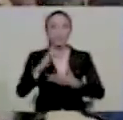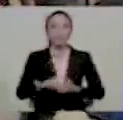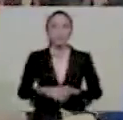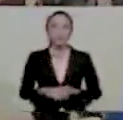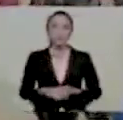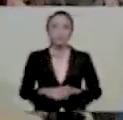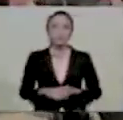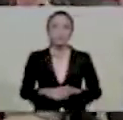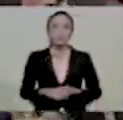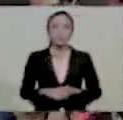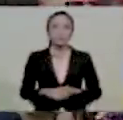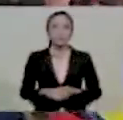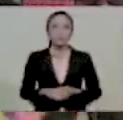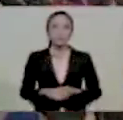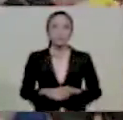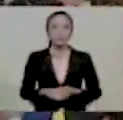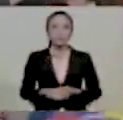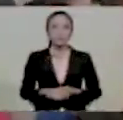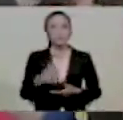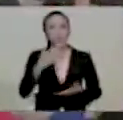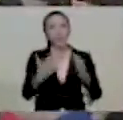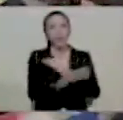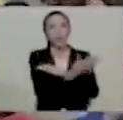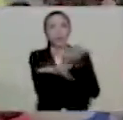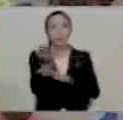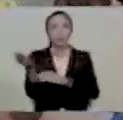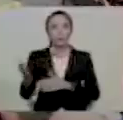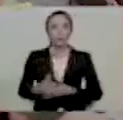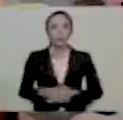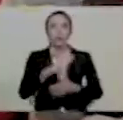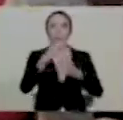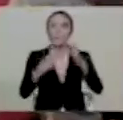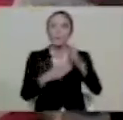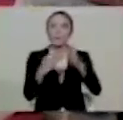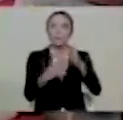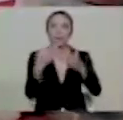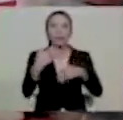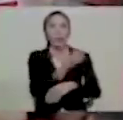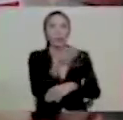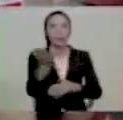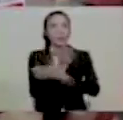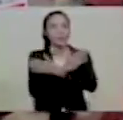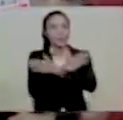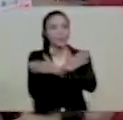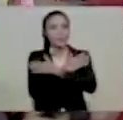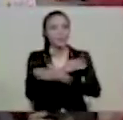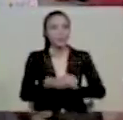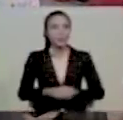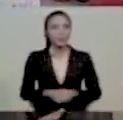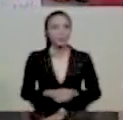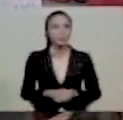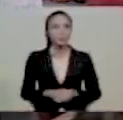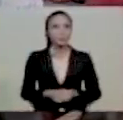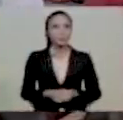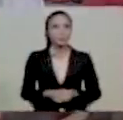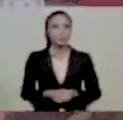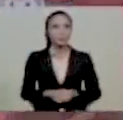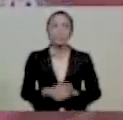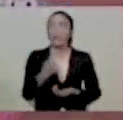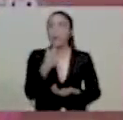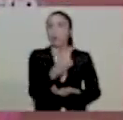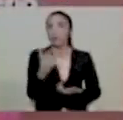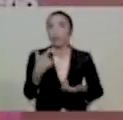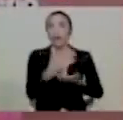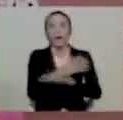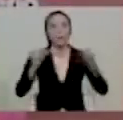empeño y desde la educación. Muchas gracias, queridos bachilleres. Muchas gracias y quiero culminar, como dije al inicio,